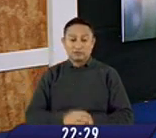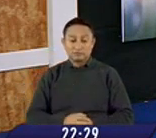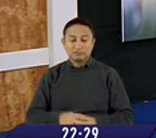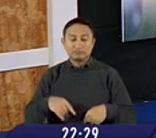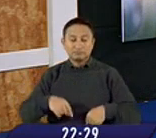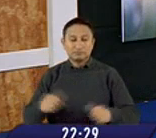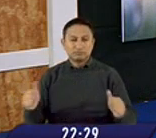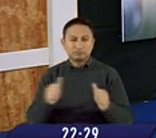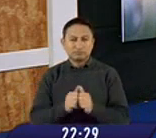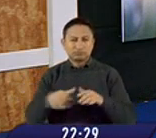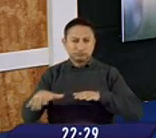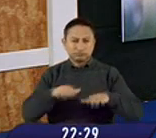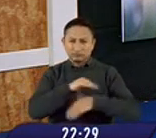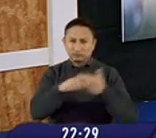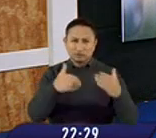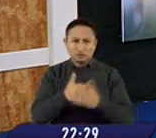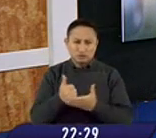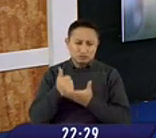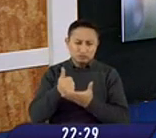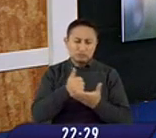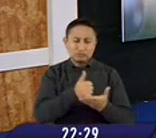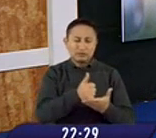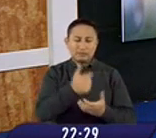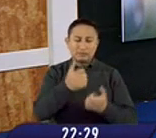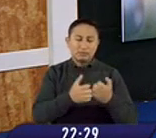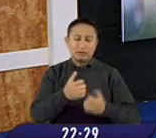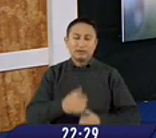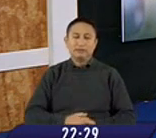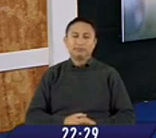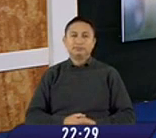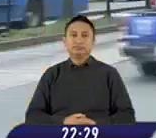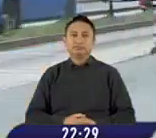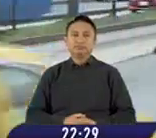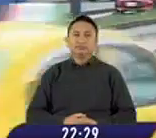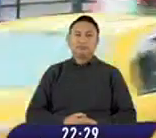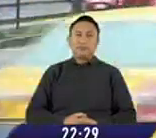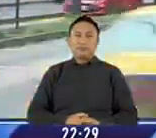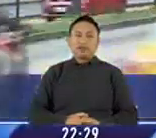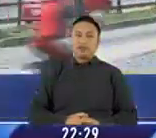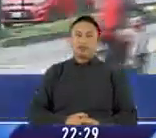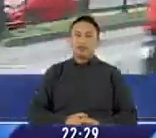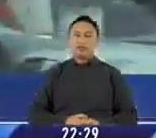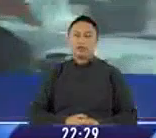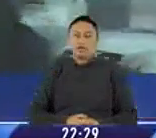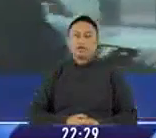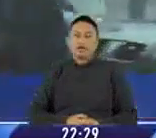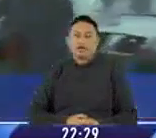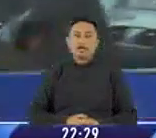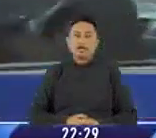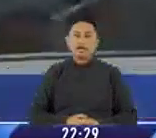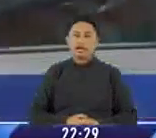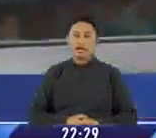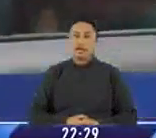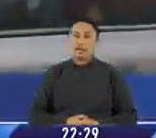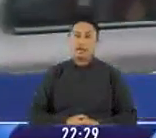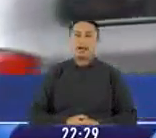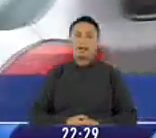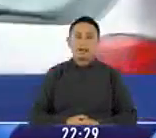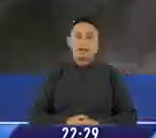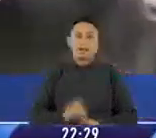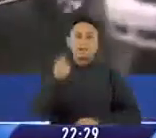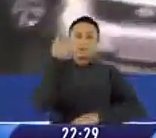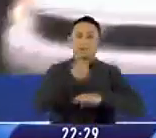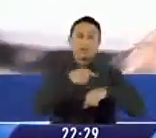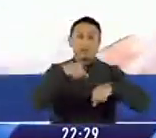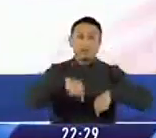trabaja para cubrir todos los sitios de congestión vehicular. Durante el primer día de